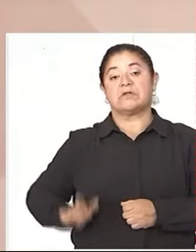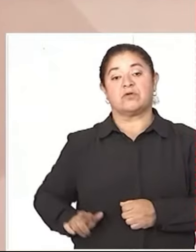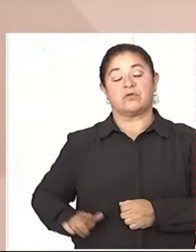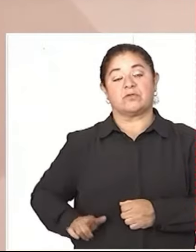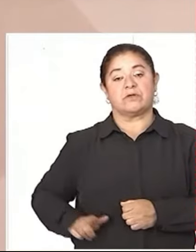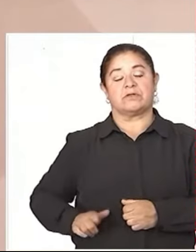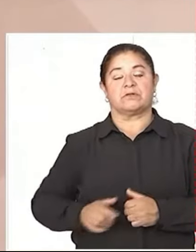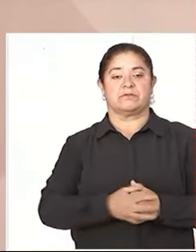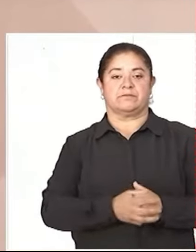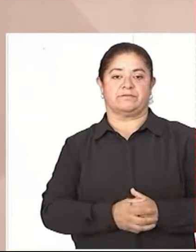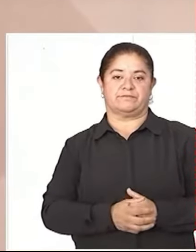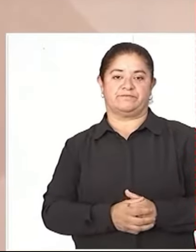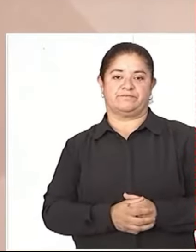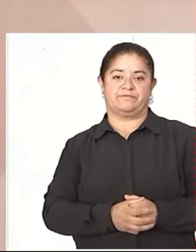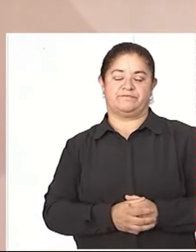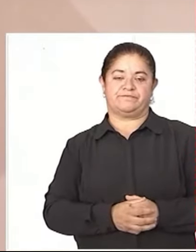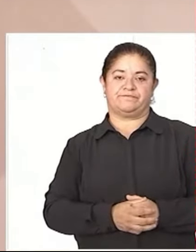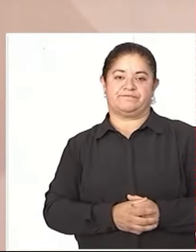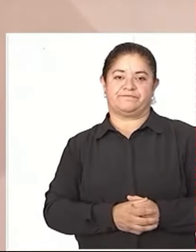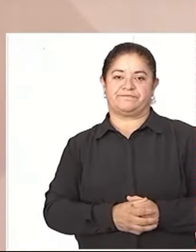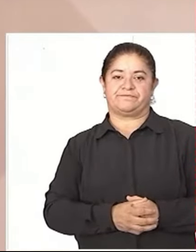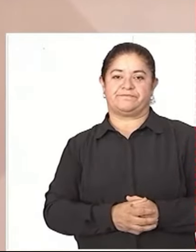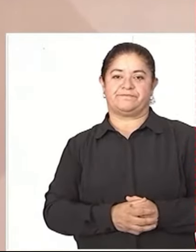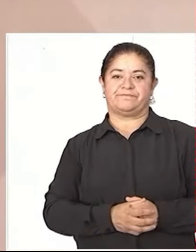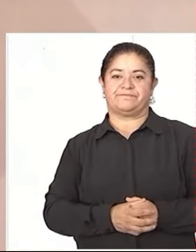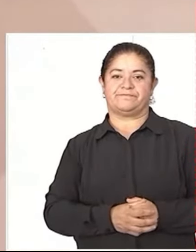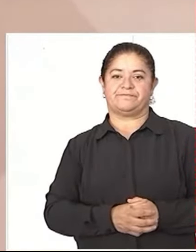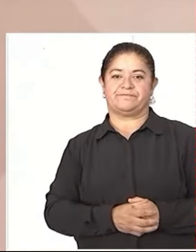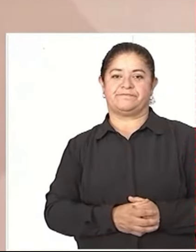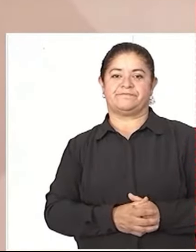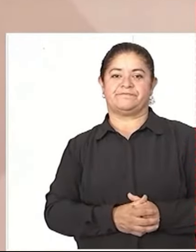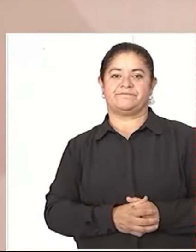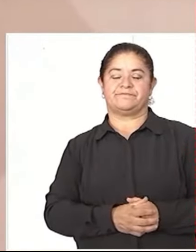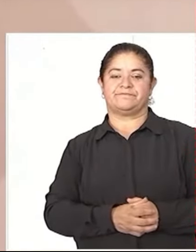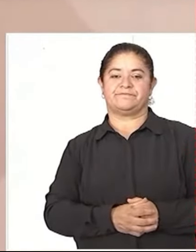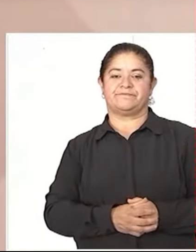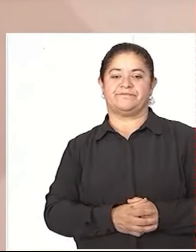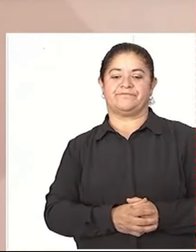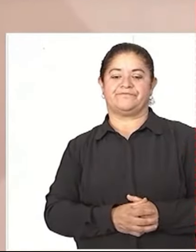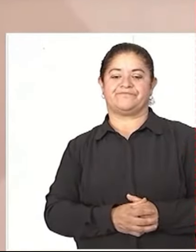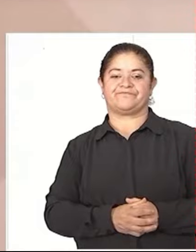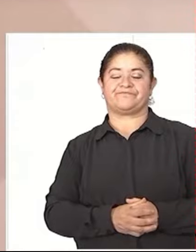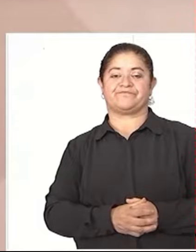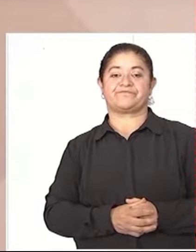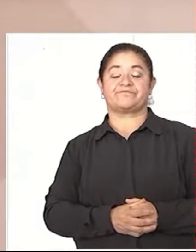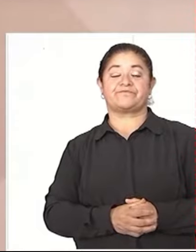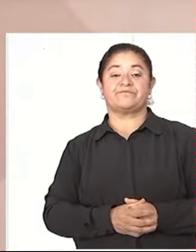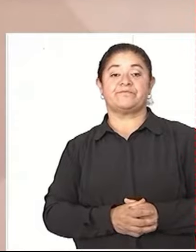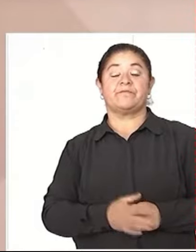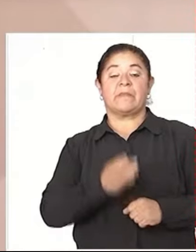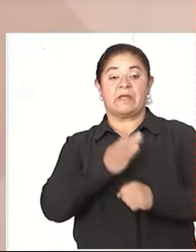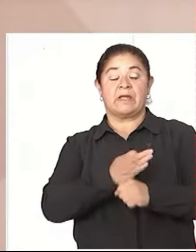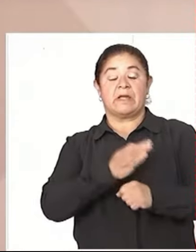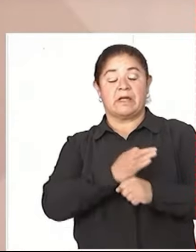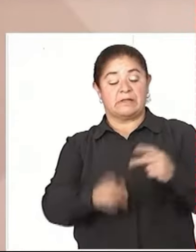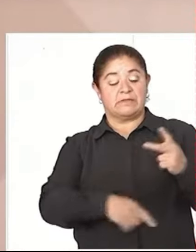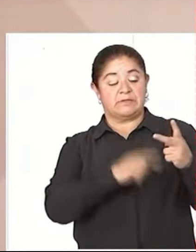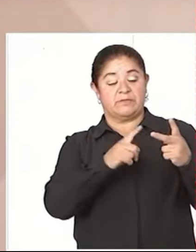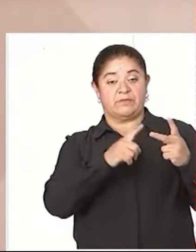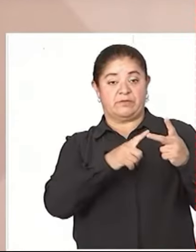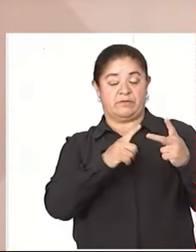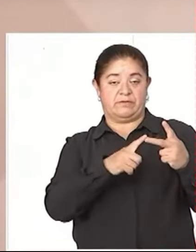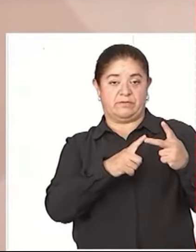cuando tome la presidencia pues ustedes ya podrán recibir un apoyo económico para sustentar sus